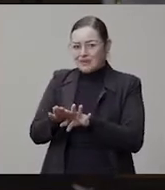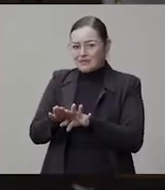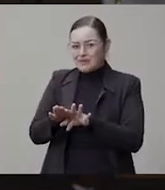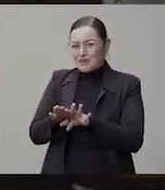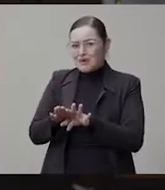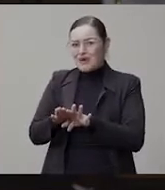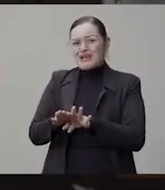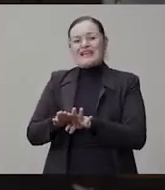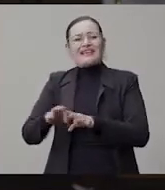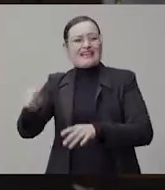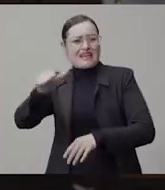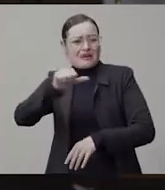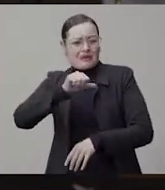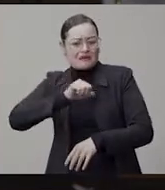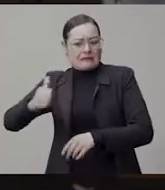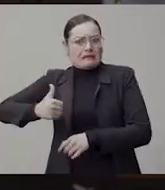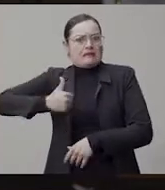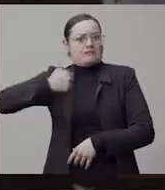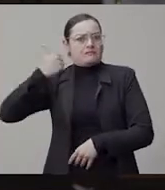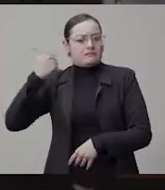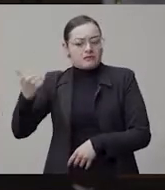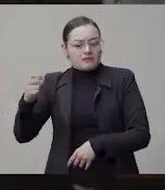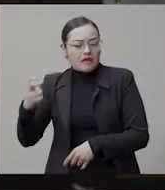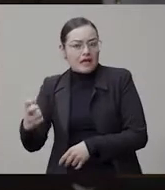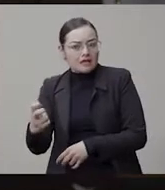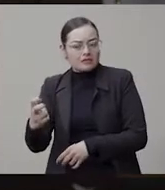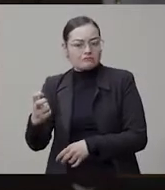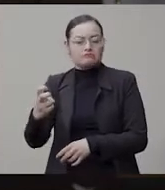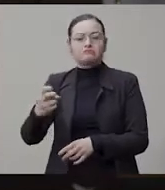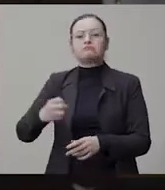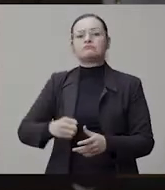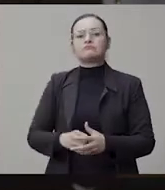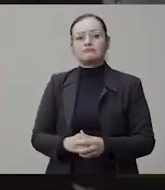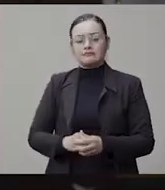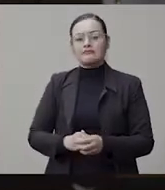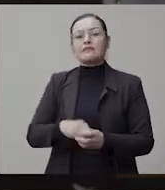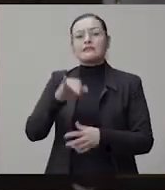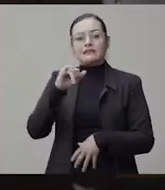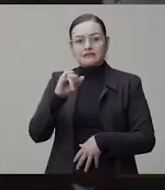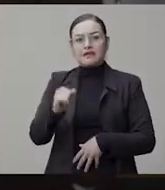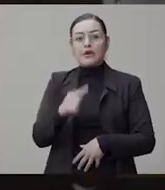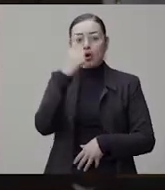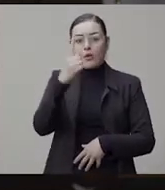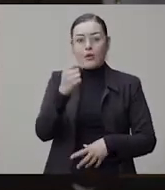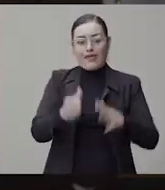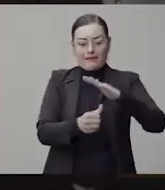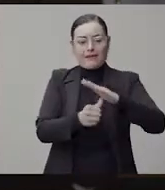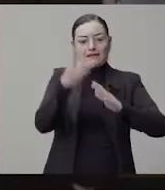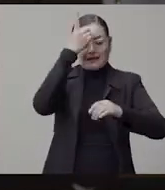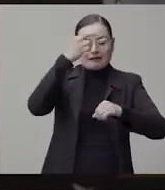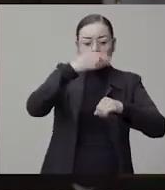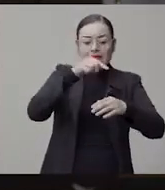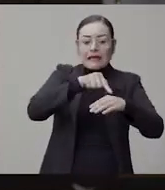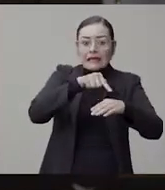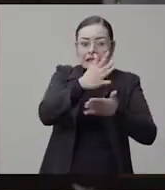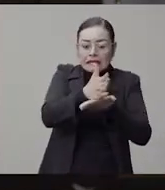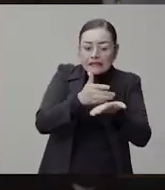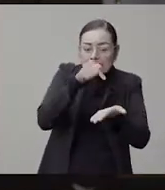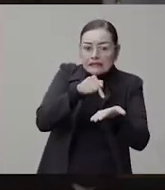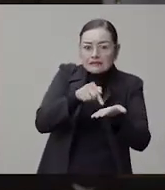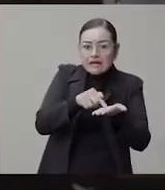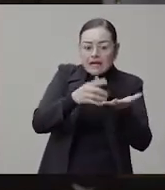la arrogancia y el abuso una facción impulsó diversas acciones ilegales